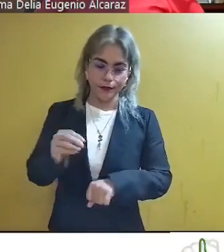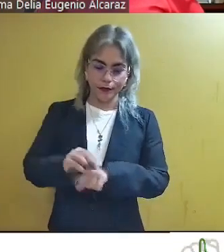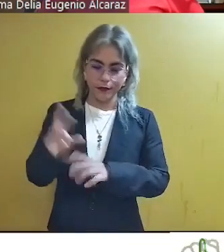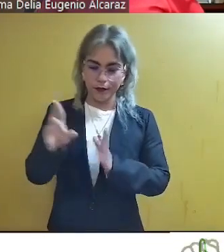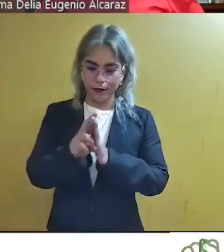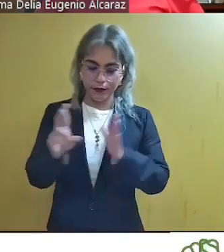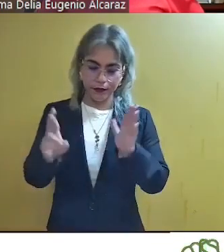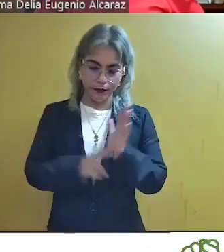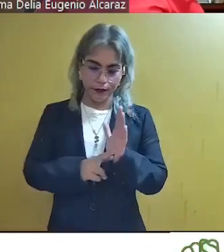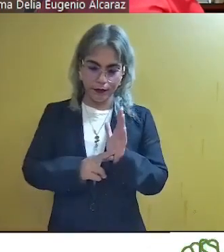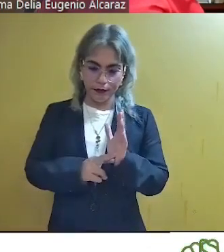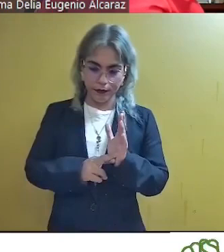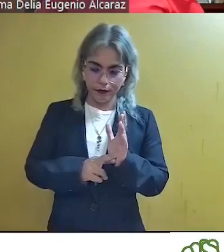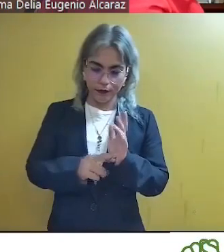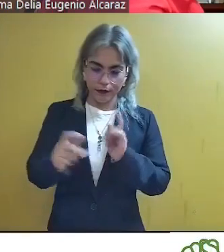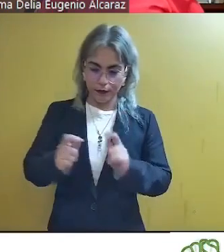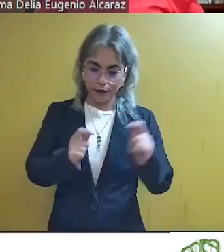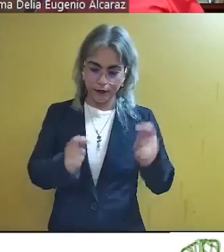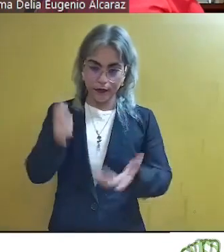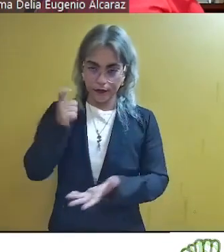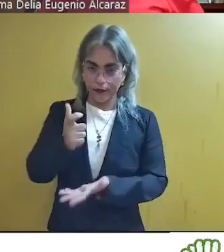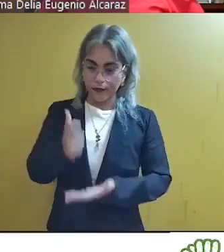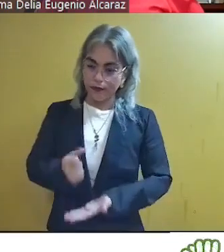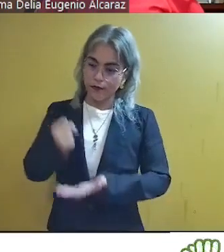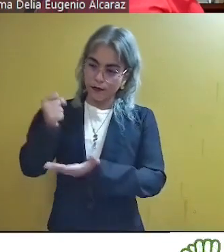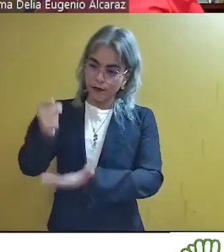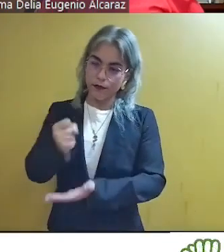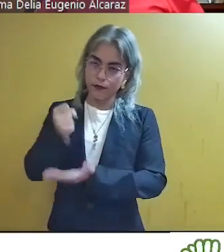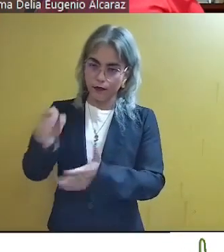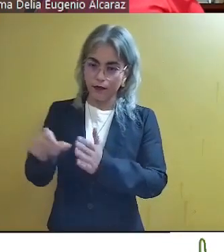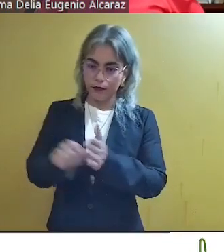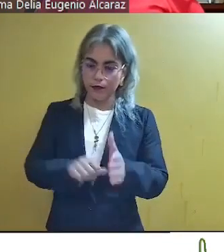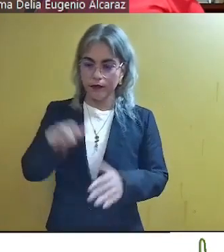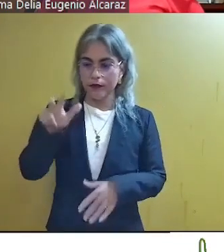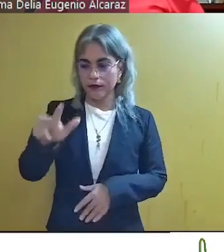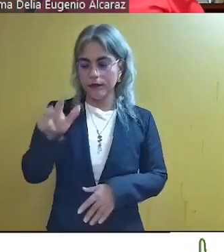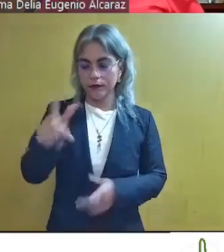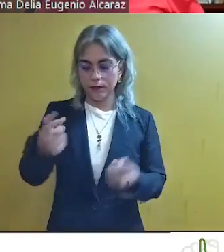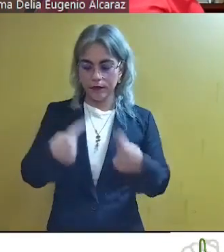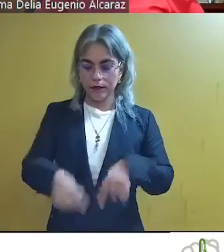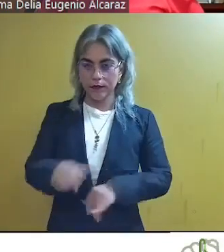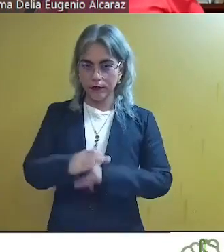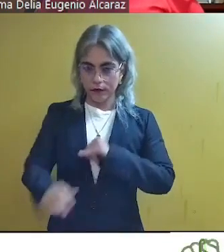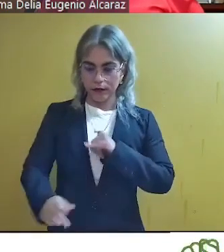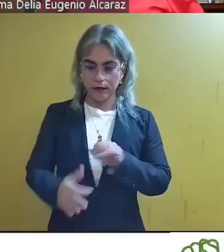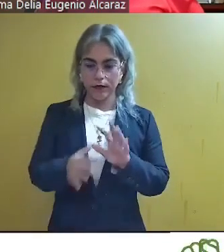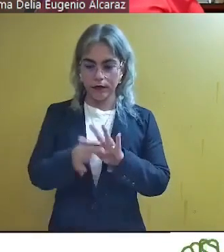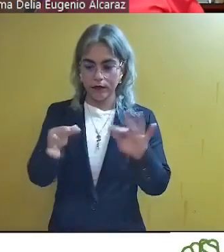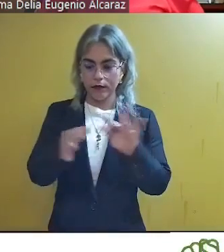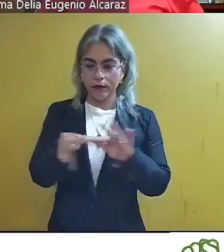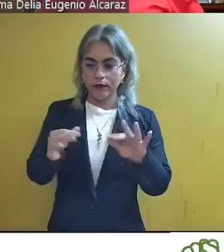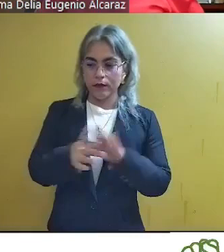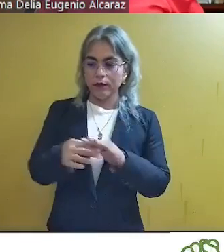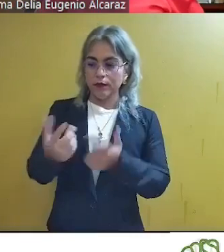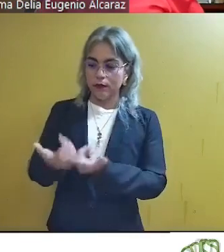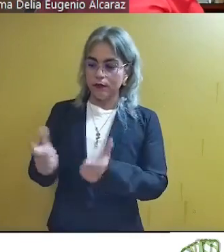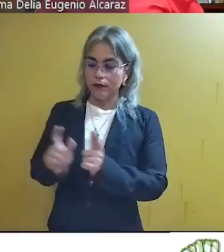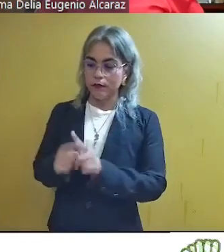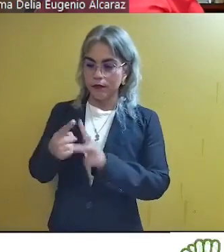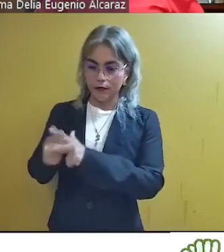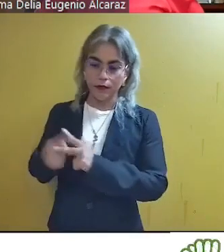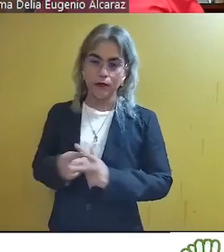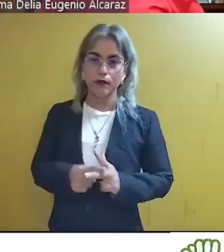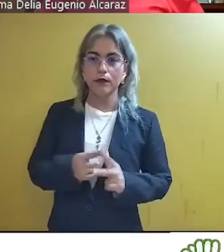la administración del financiamiento del partido en su artículo 18, último párrafo, establece la facultad de Tesorería Nacional respecto